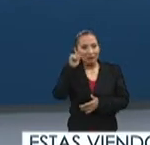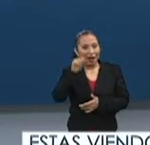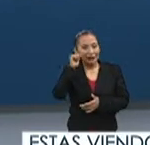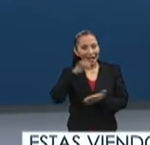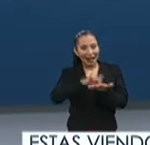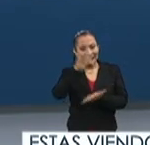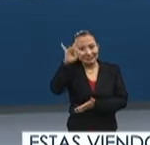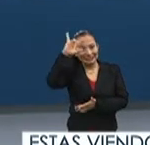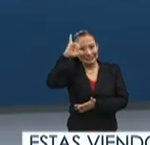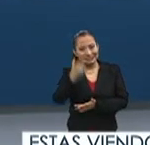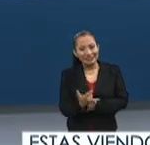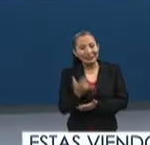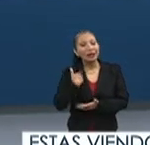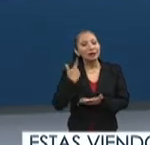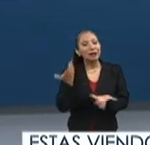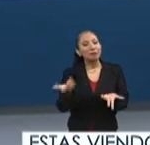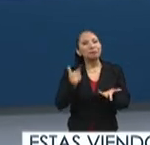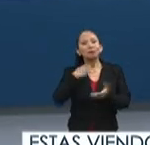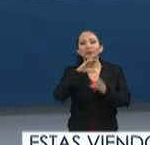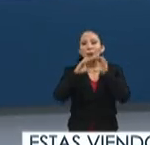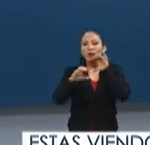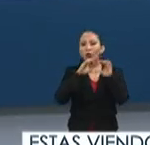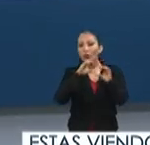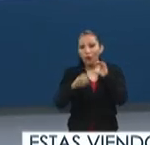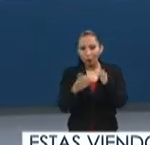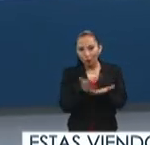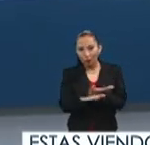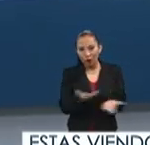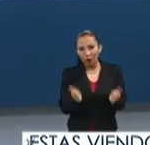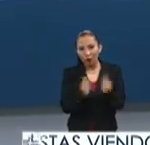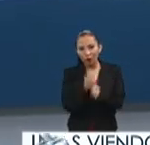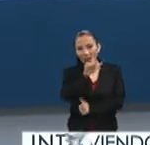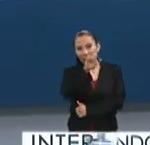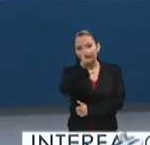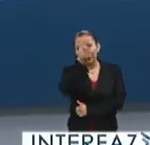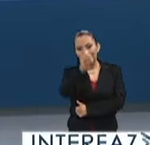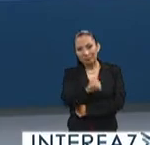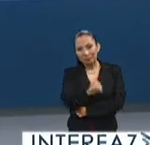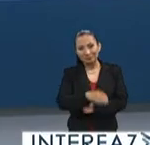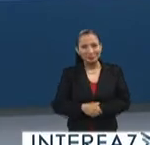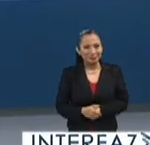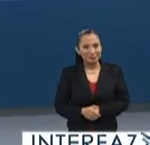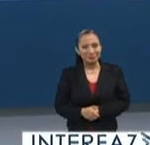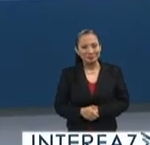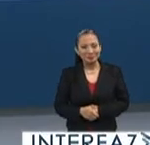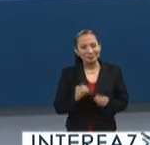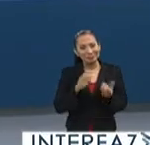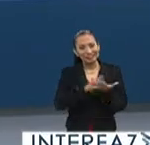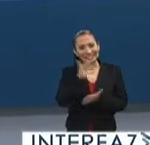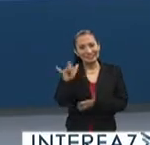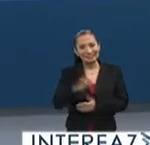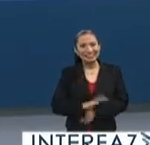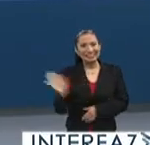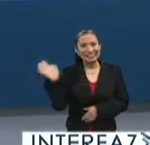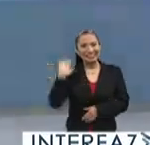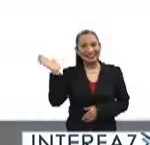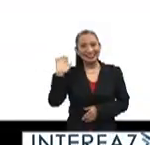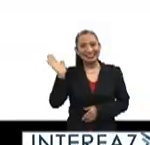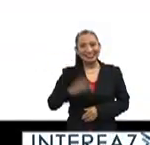mañana. Y gracias también a Grisela Yebra, que nos permitió comunicarnos a través de la lengua de señas mexicana. Muchísimas gracias.